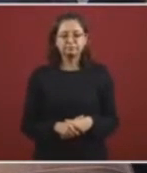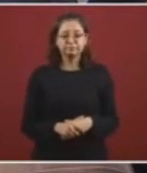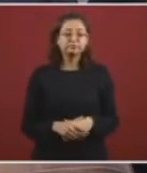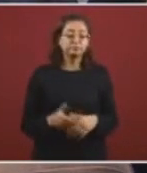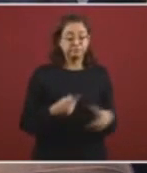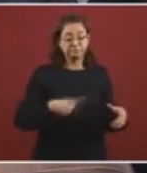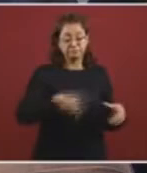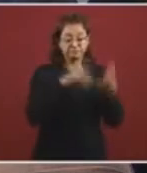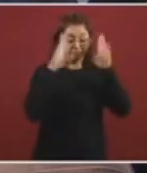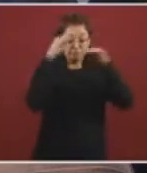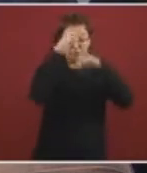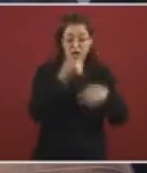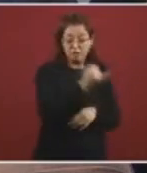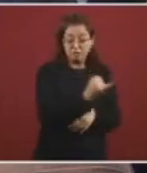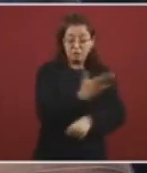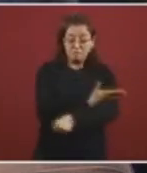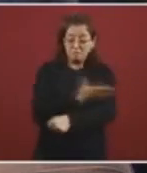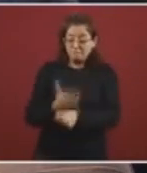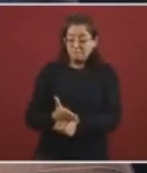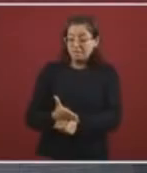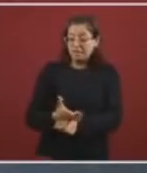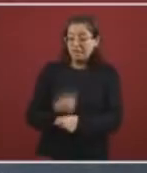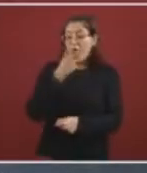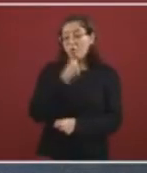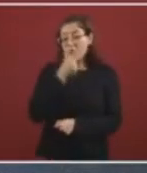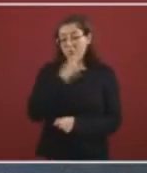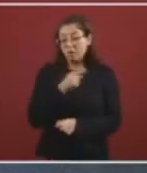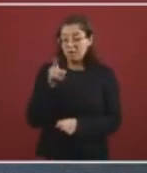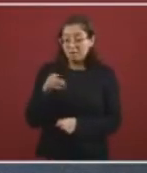De derrocar y asesinar a Madero,